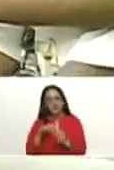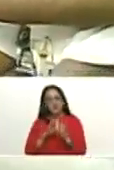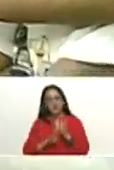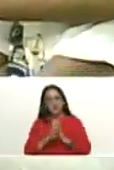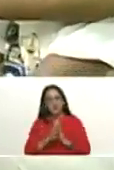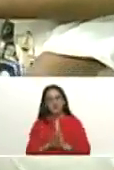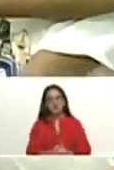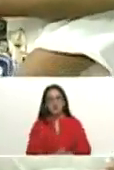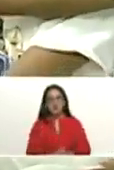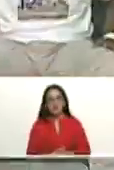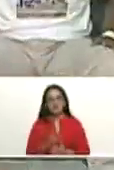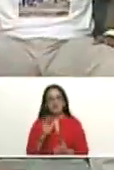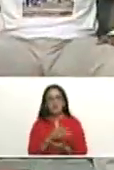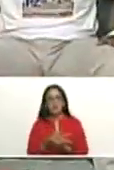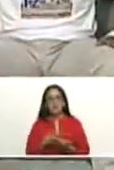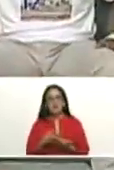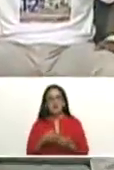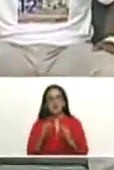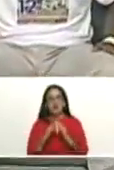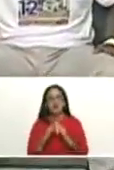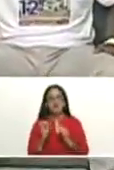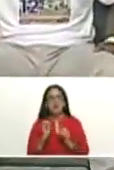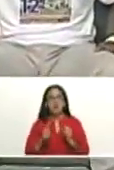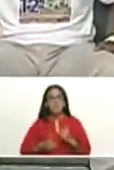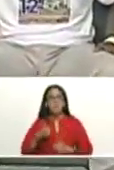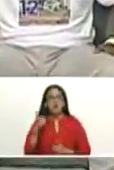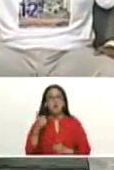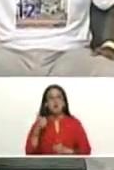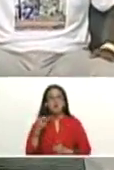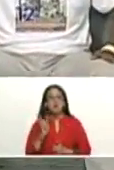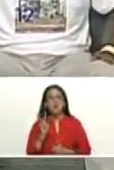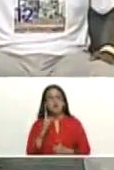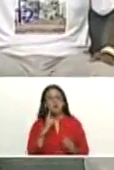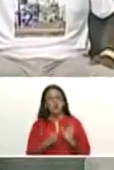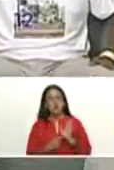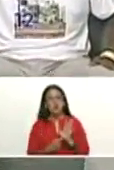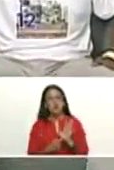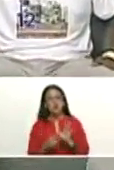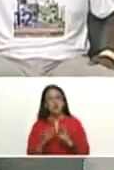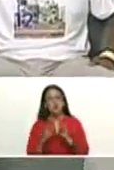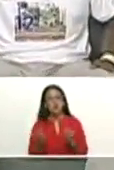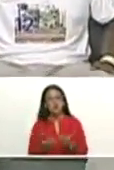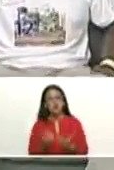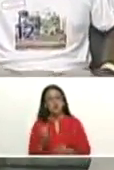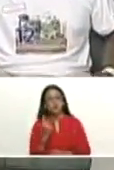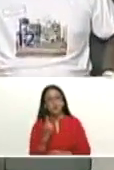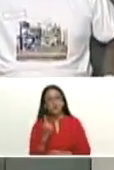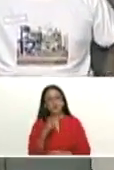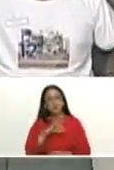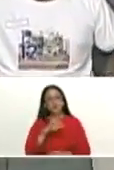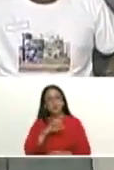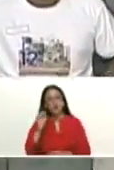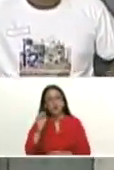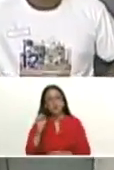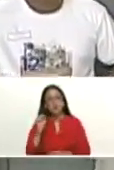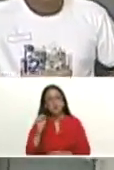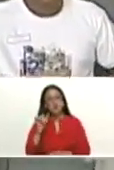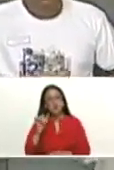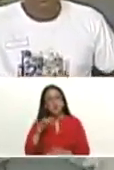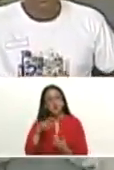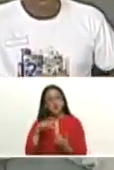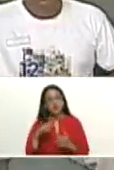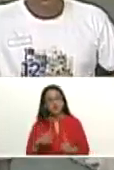avanzando. 5 millones de viviendas o más. Y Venezuela demostrará al mundo que solo en socialismo y en revolución, en